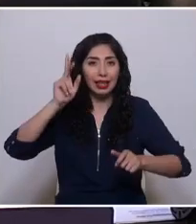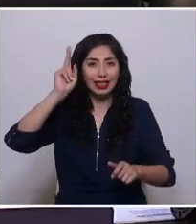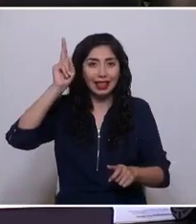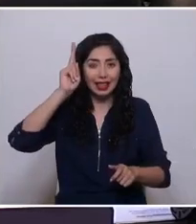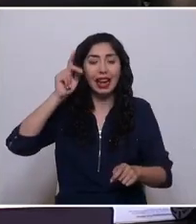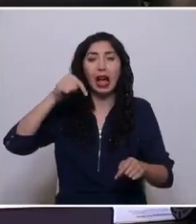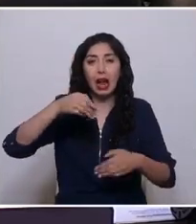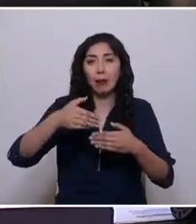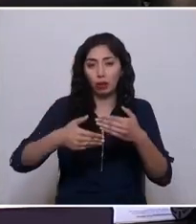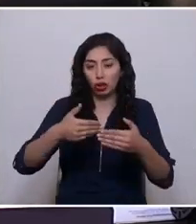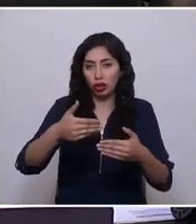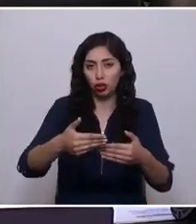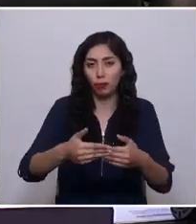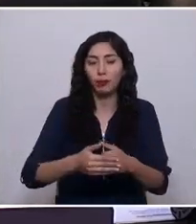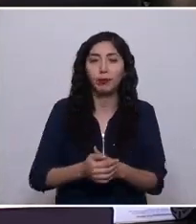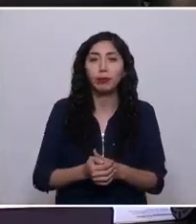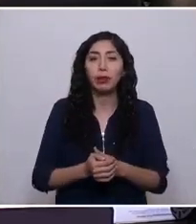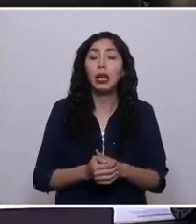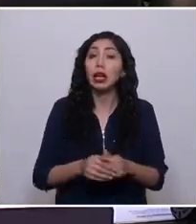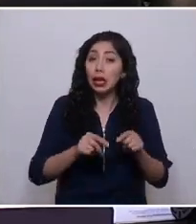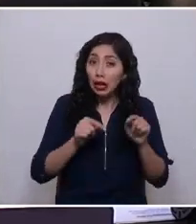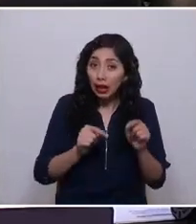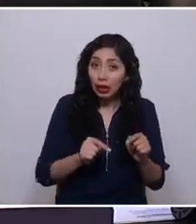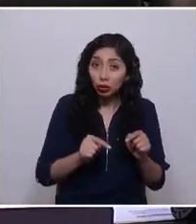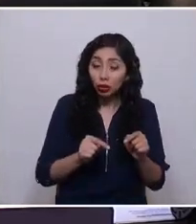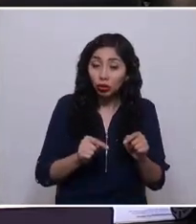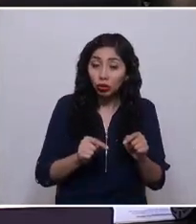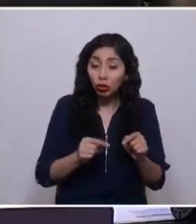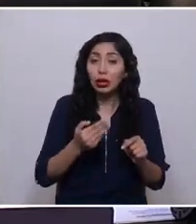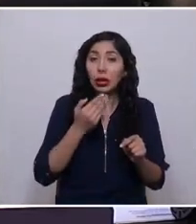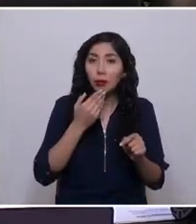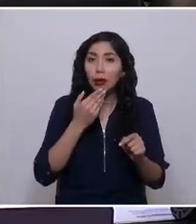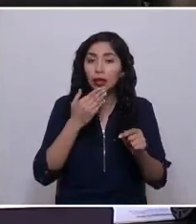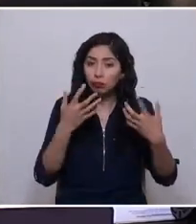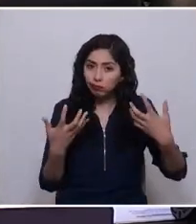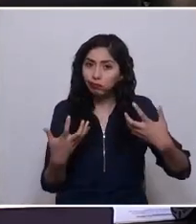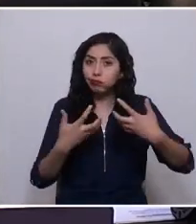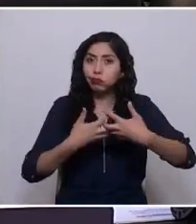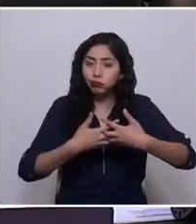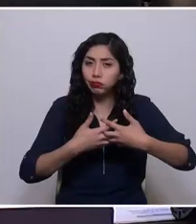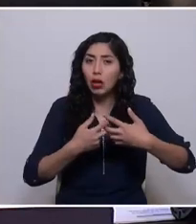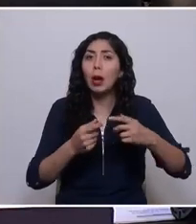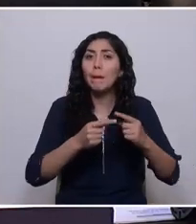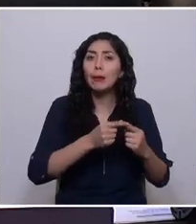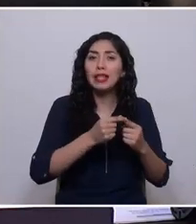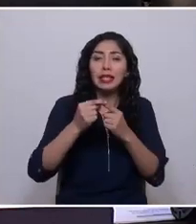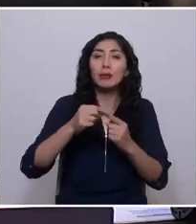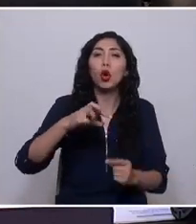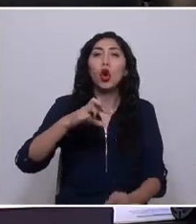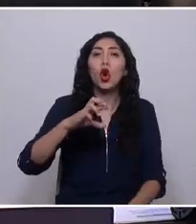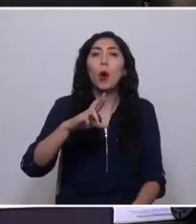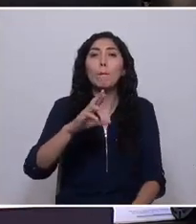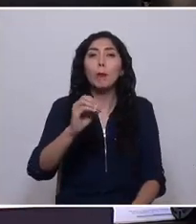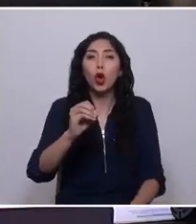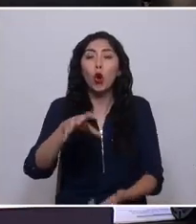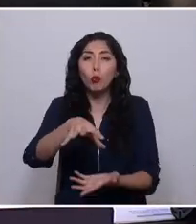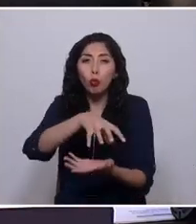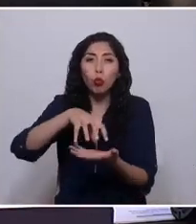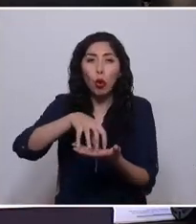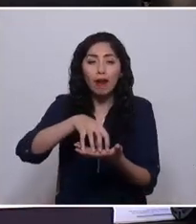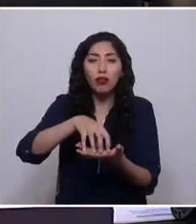proceso. Esto ciertamente va en coincidencia con el principio pro pueblos, que acabamos